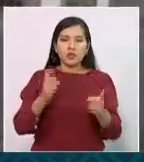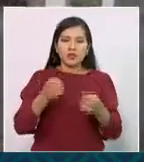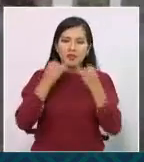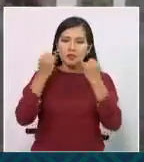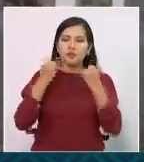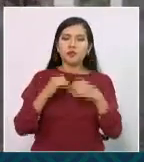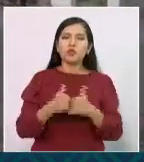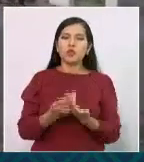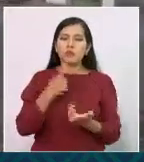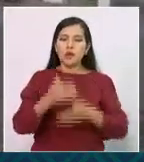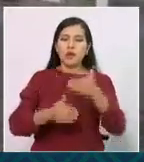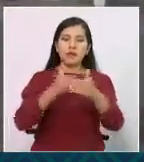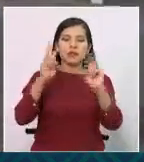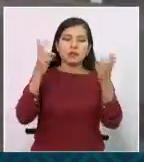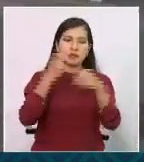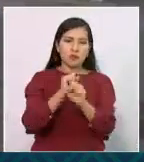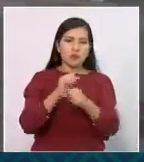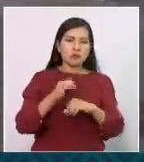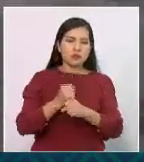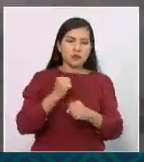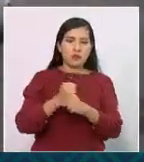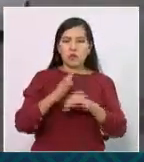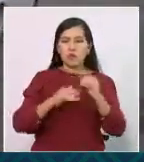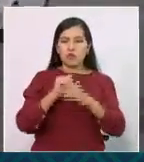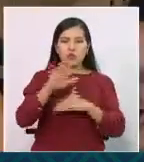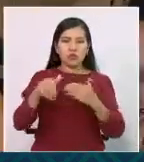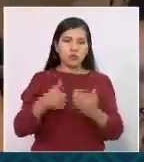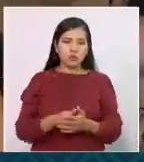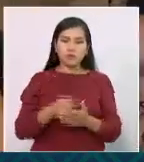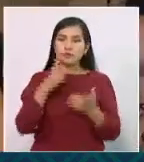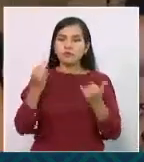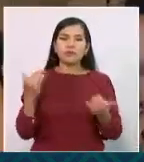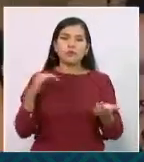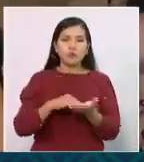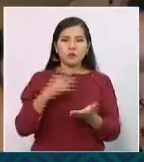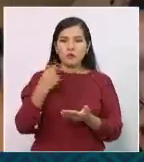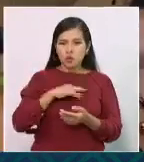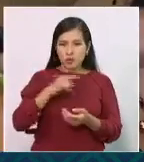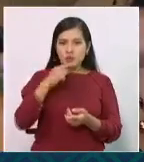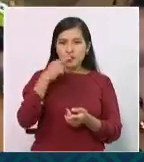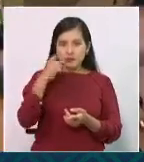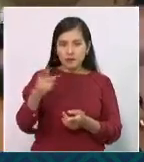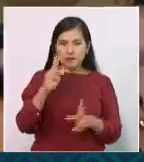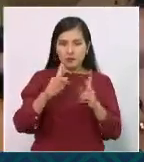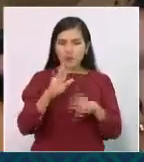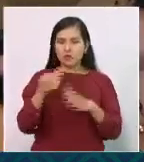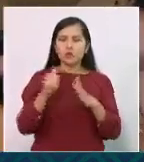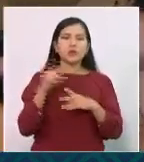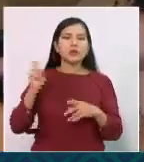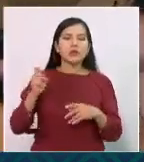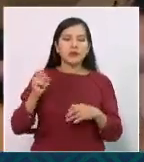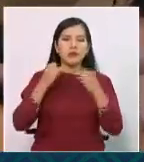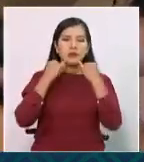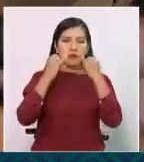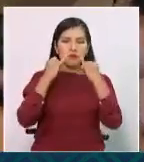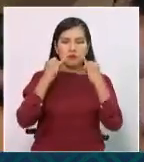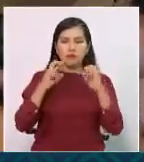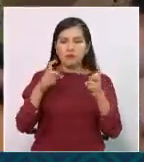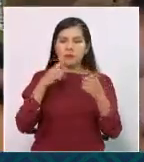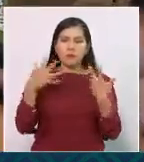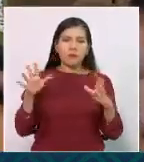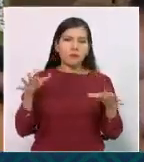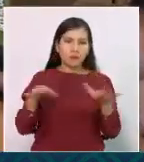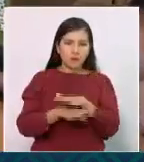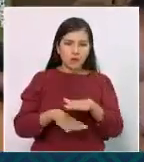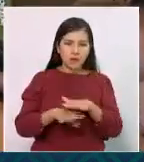información sobre el avance de obras. Nuevamente decimos a los ejecutivos de que tienen que informar a la base. El